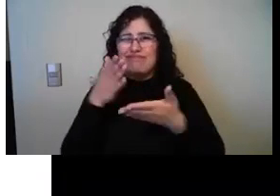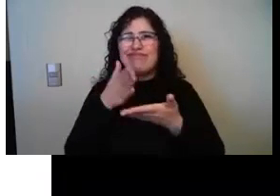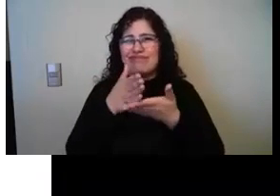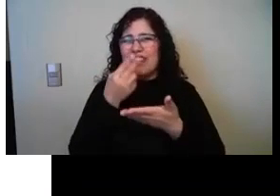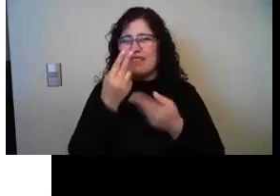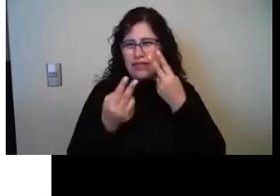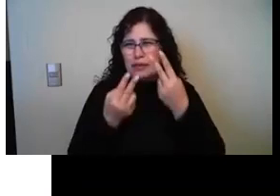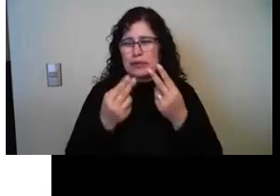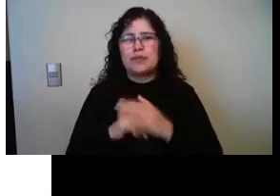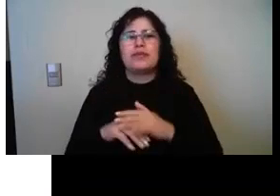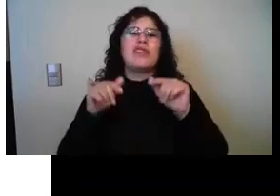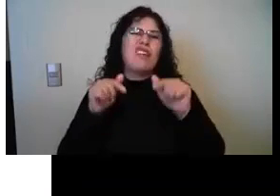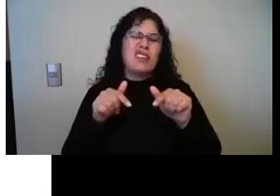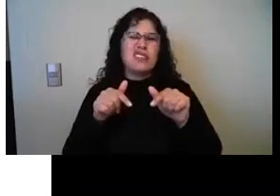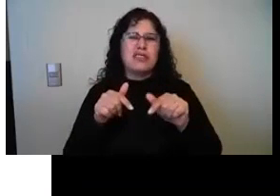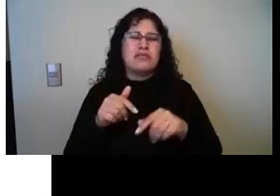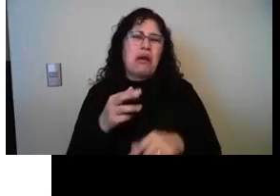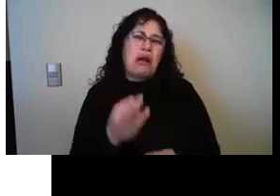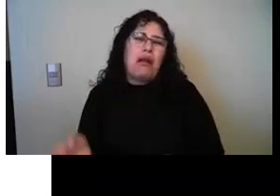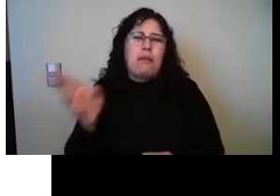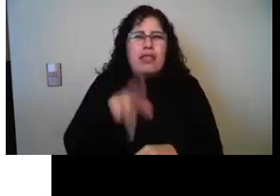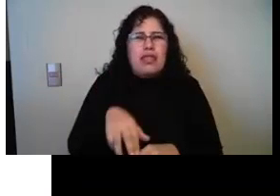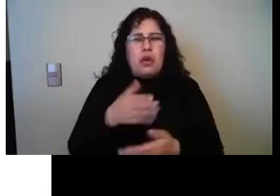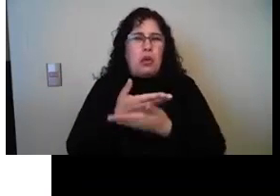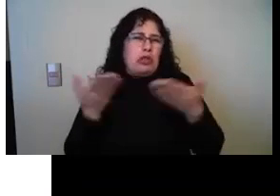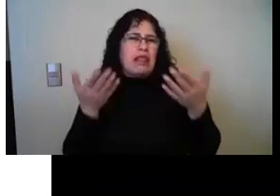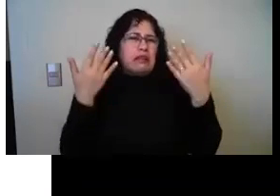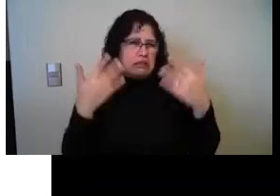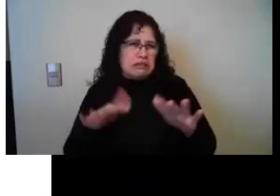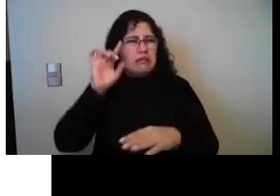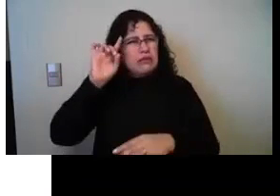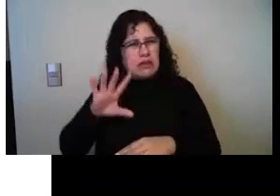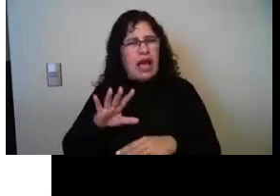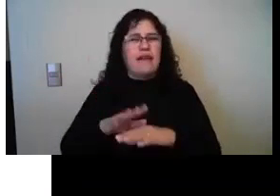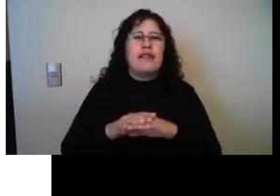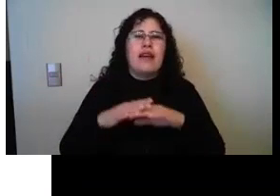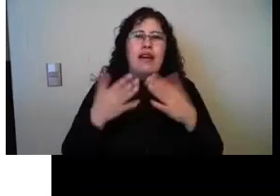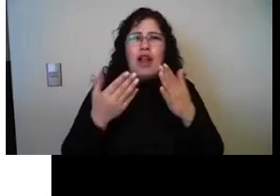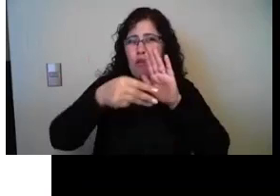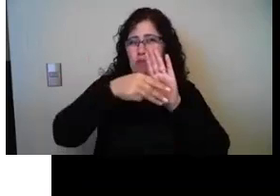un repaso o una integración de lo que vimos en el módulo